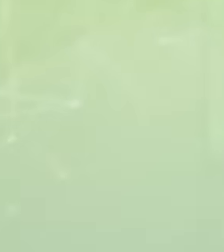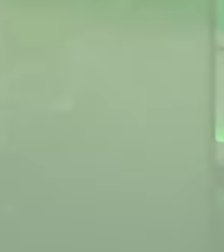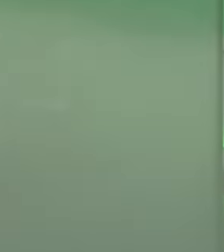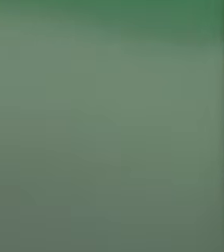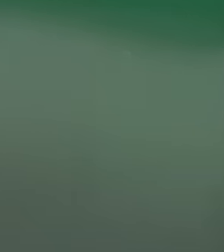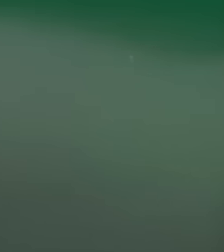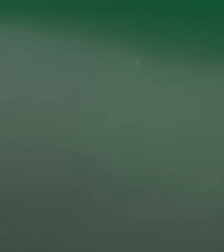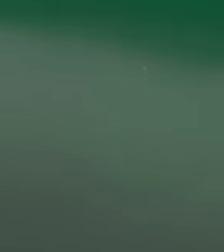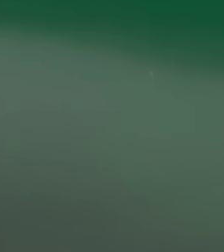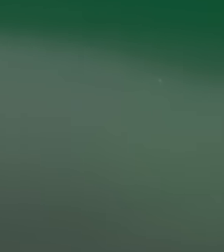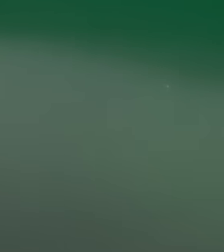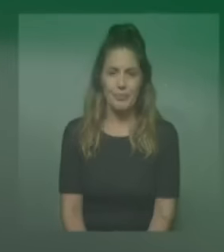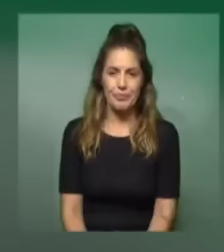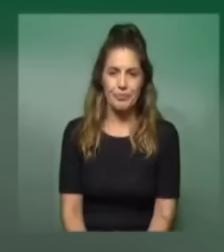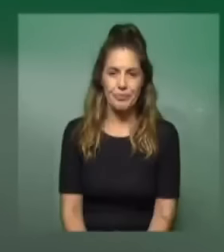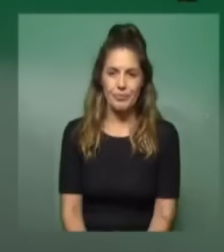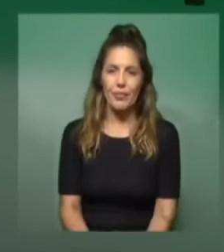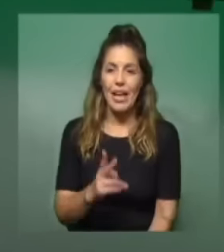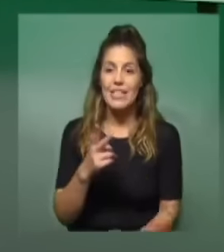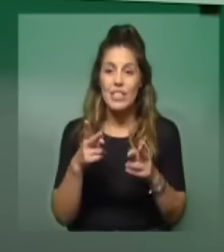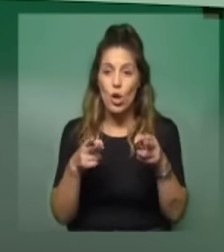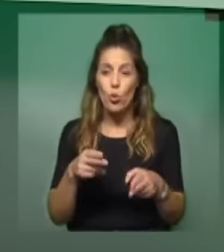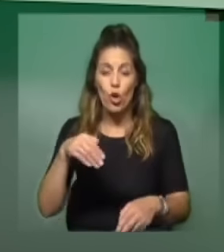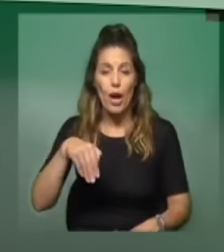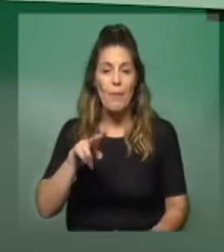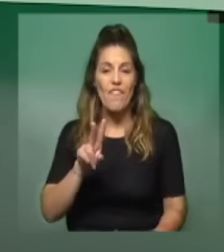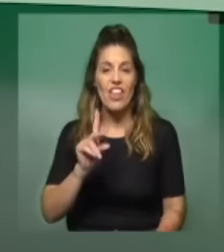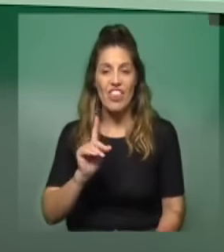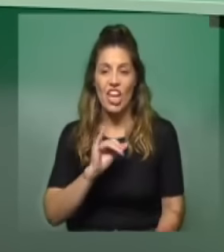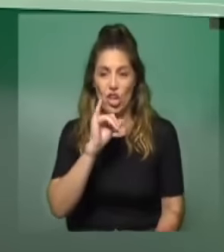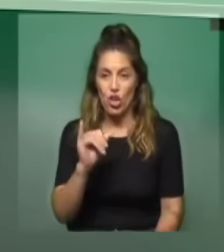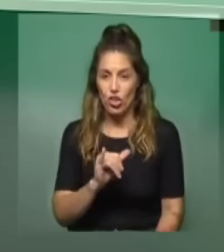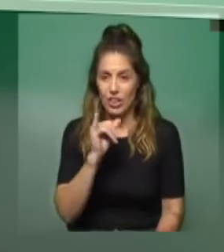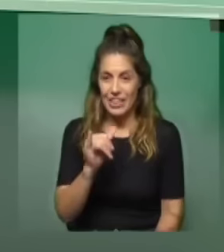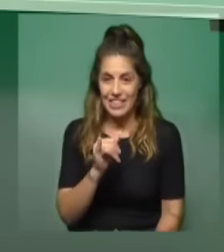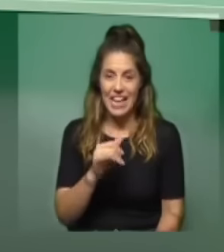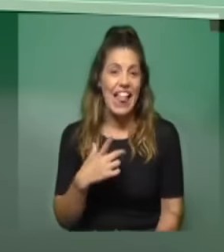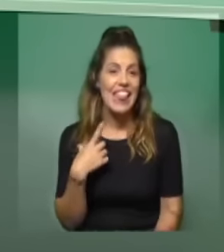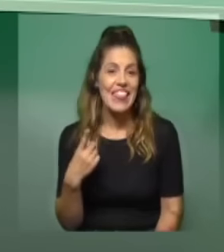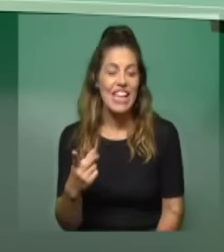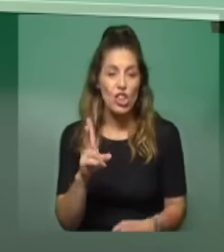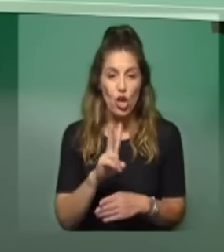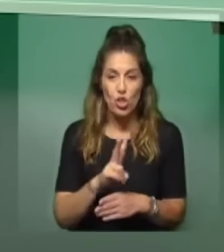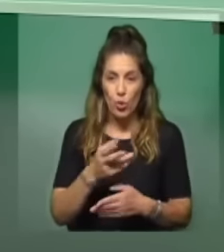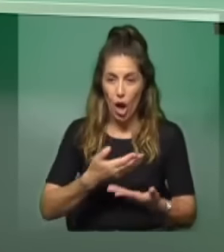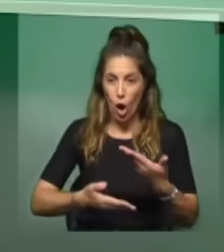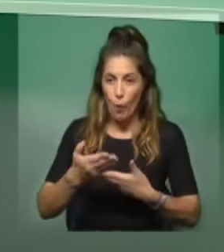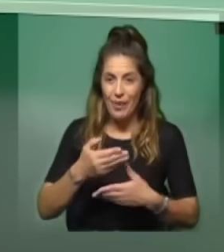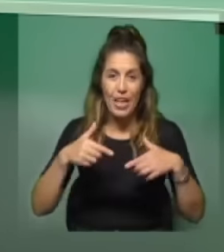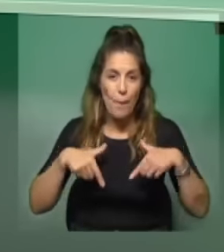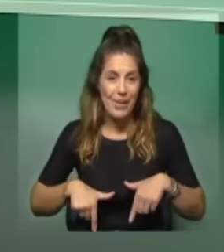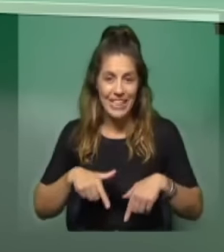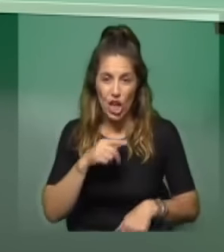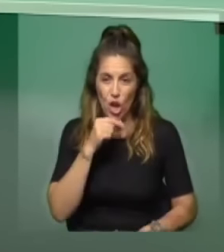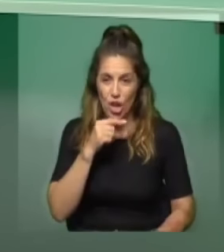pausa está el segundo bloque de la edición central de mbd noticias en tv ciudad el director de seguridad y convivencia del Ministerio del